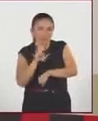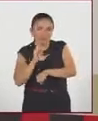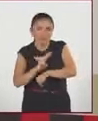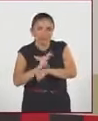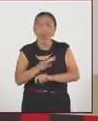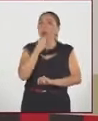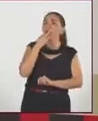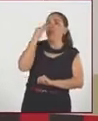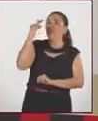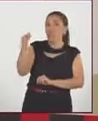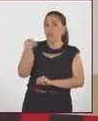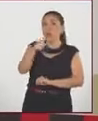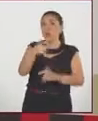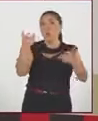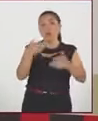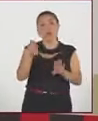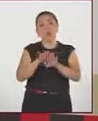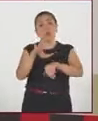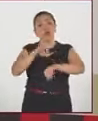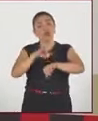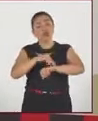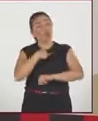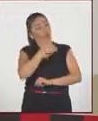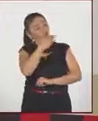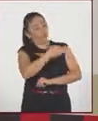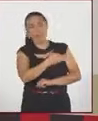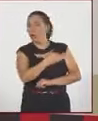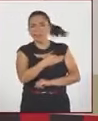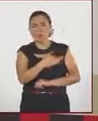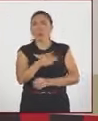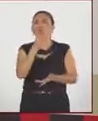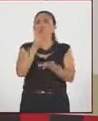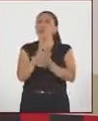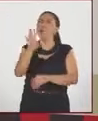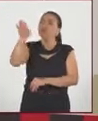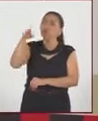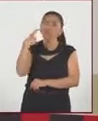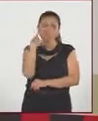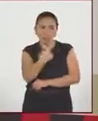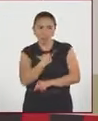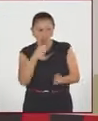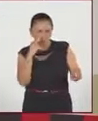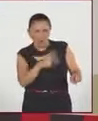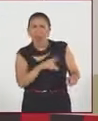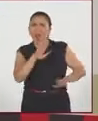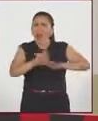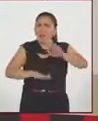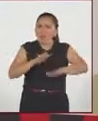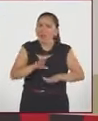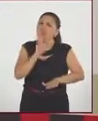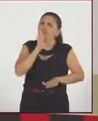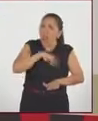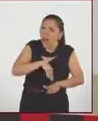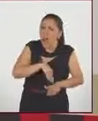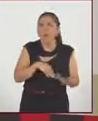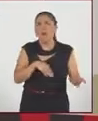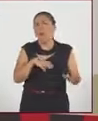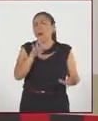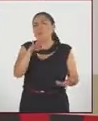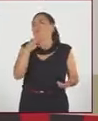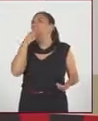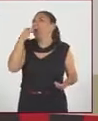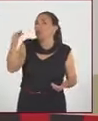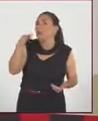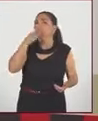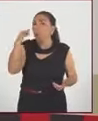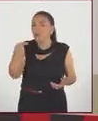comunicar y no diagnosticar, ¿no? Solo he notado que, no sé, mete su piecito o cualquier cosa, y también